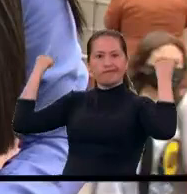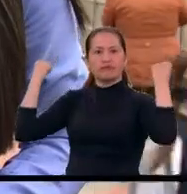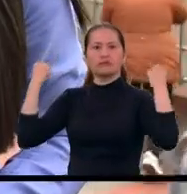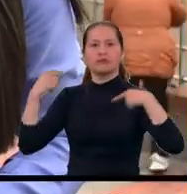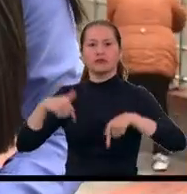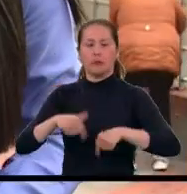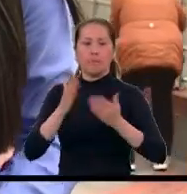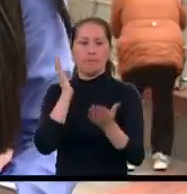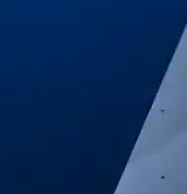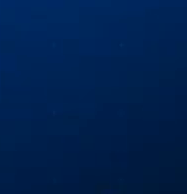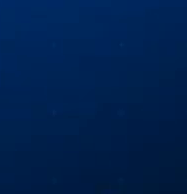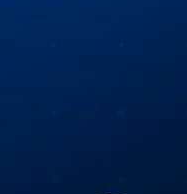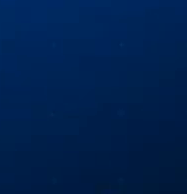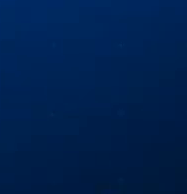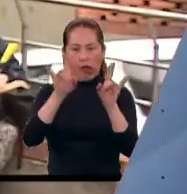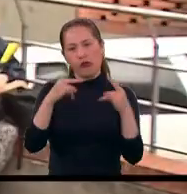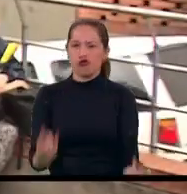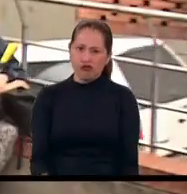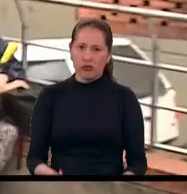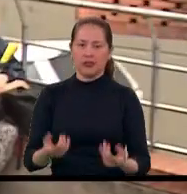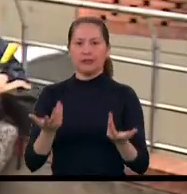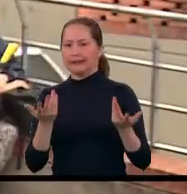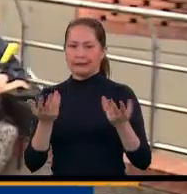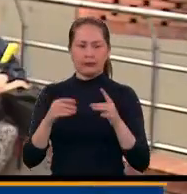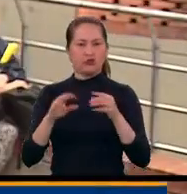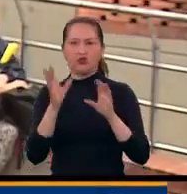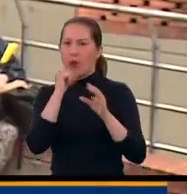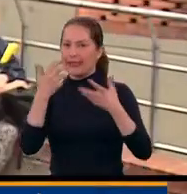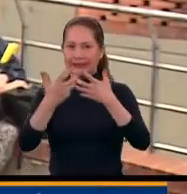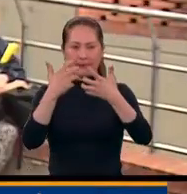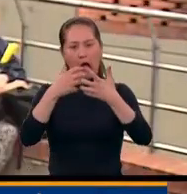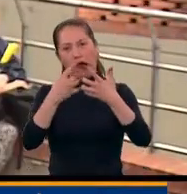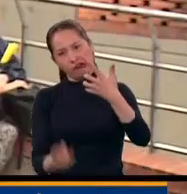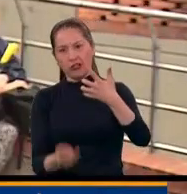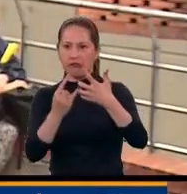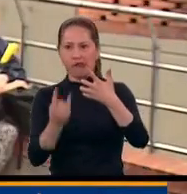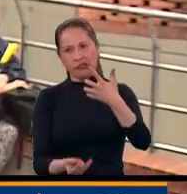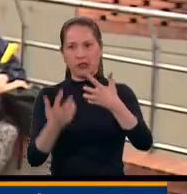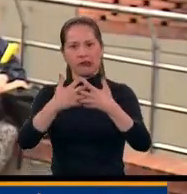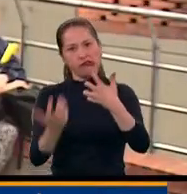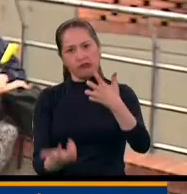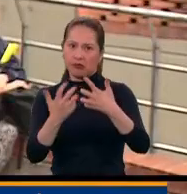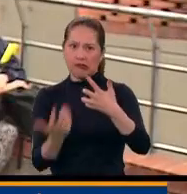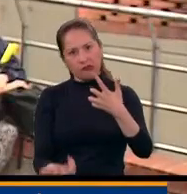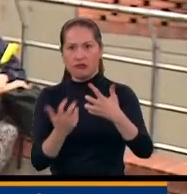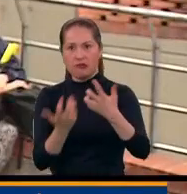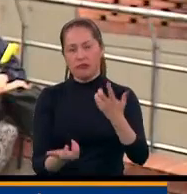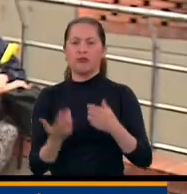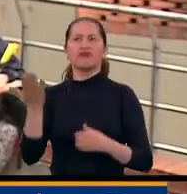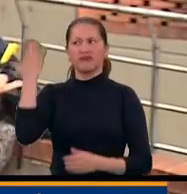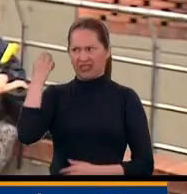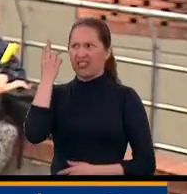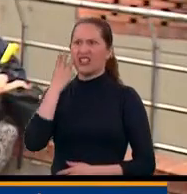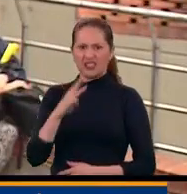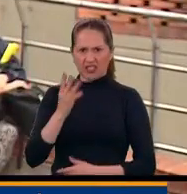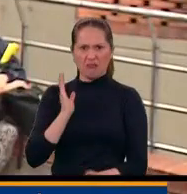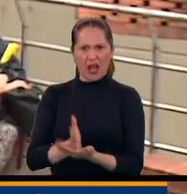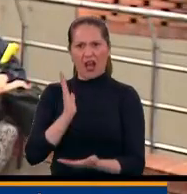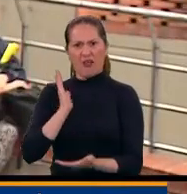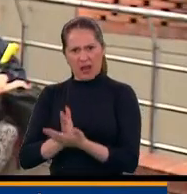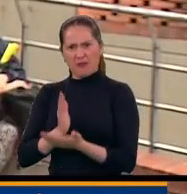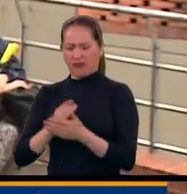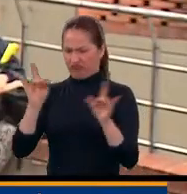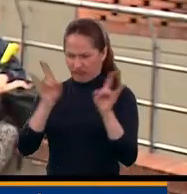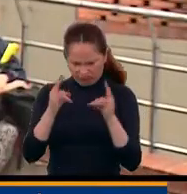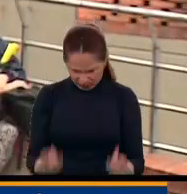gente? Mire, Alejandra, buenas tardes. Desde hace más o menos 3 días, la entidad ya estaba registrando fallas en el sistema